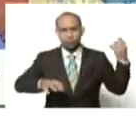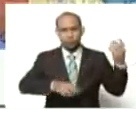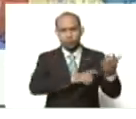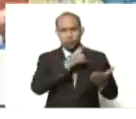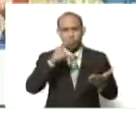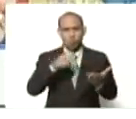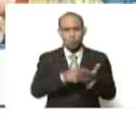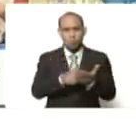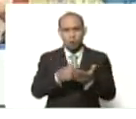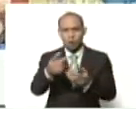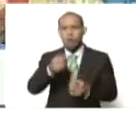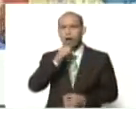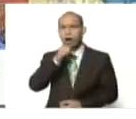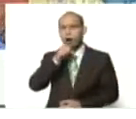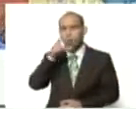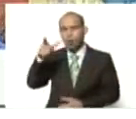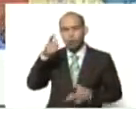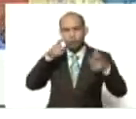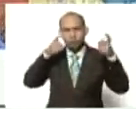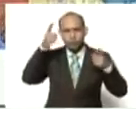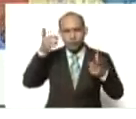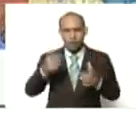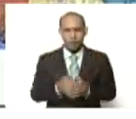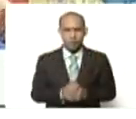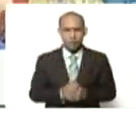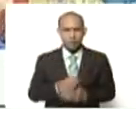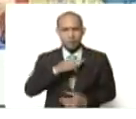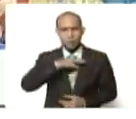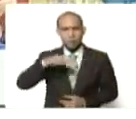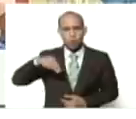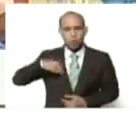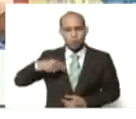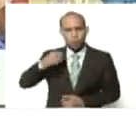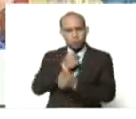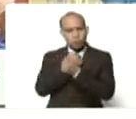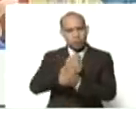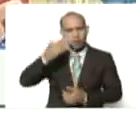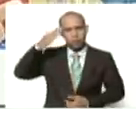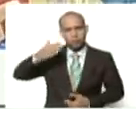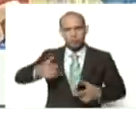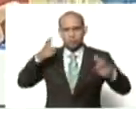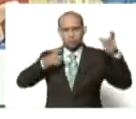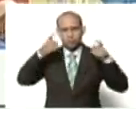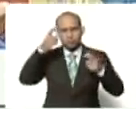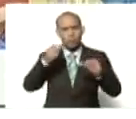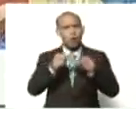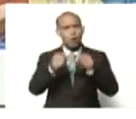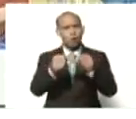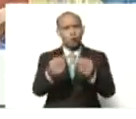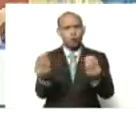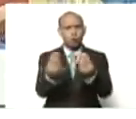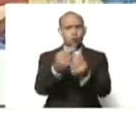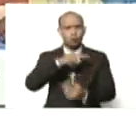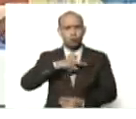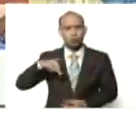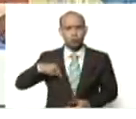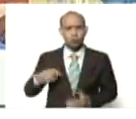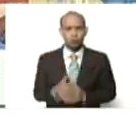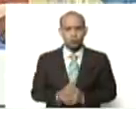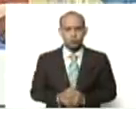para su amado abuelo, para nuestro amado comandante Hugo Chávez, que sigue con nosotros, él sigue con